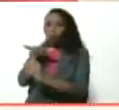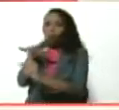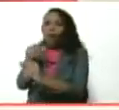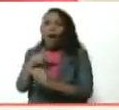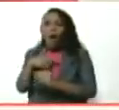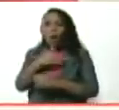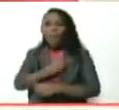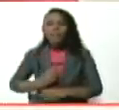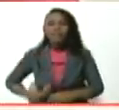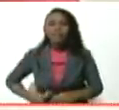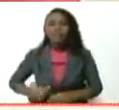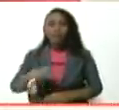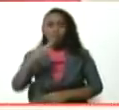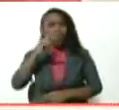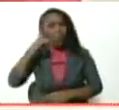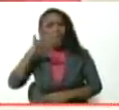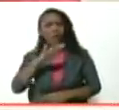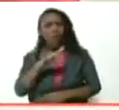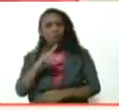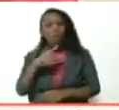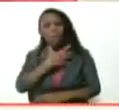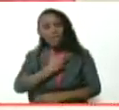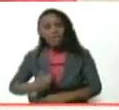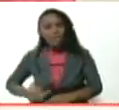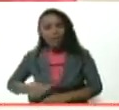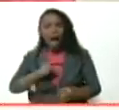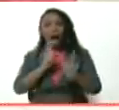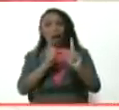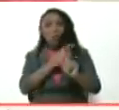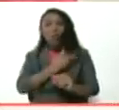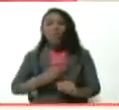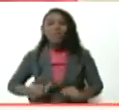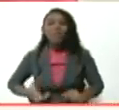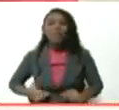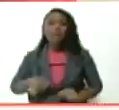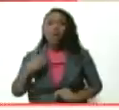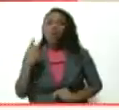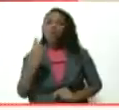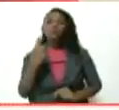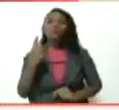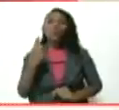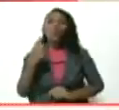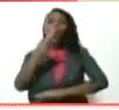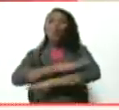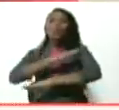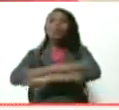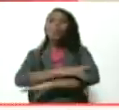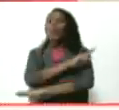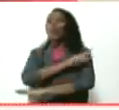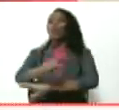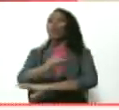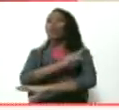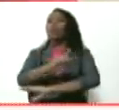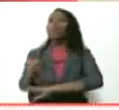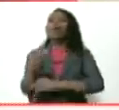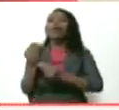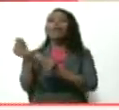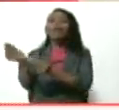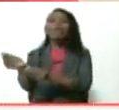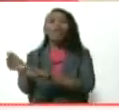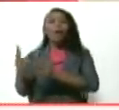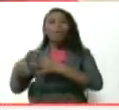los presidentes, no a los pueblos, a los presidentes. Hay presidentes que solo actúan en base a las órdenes que le da Estados